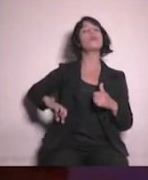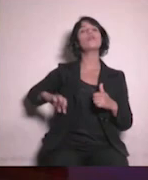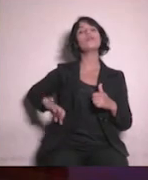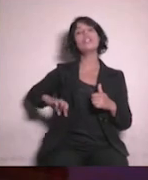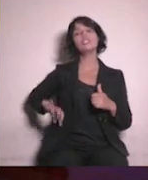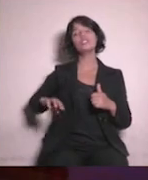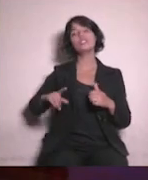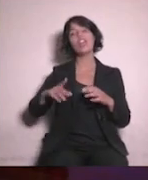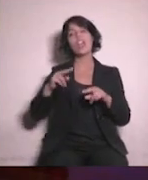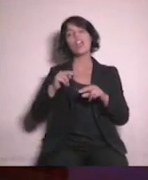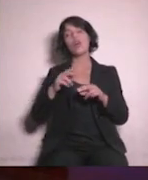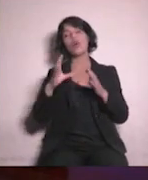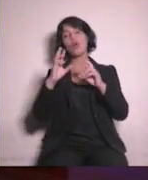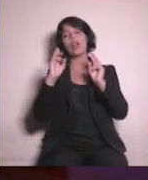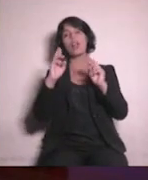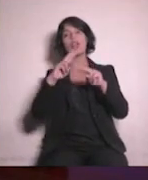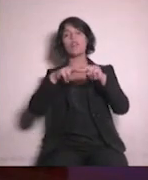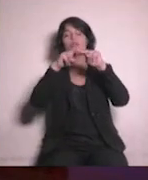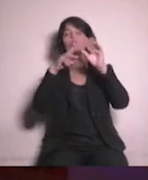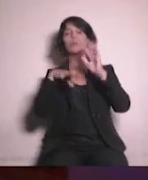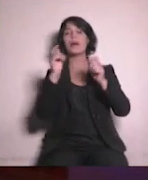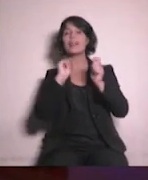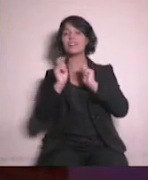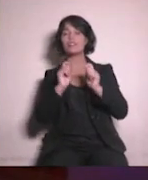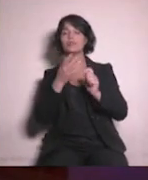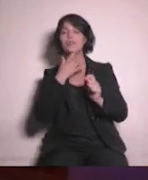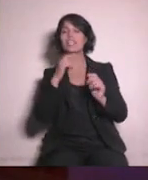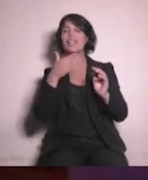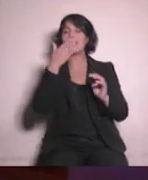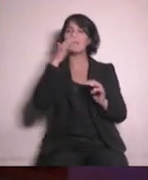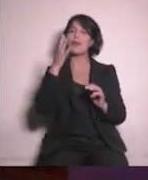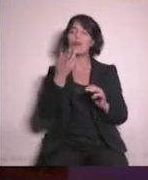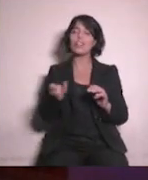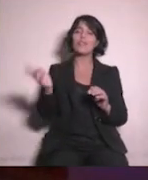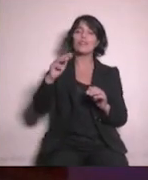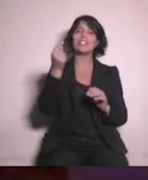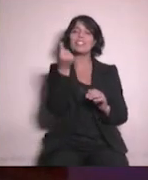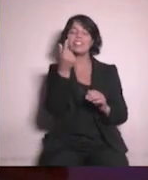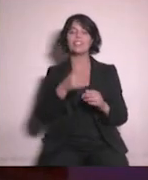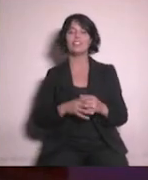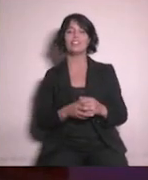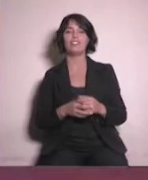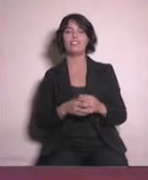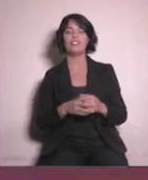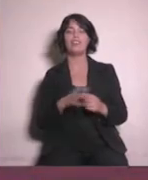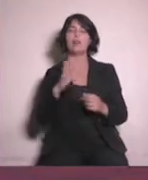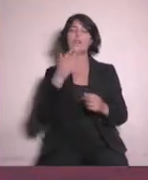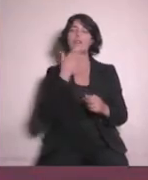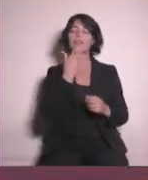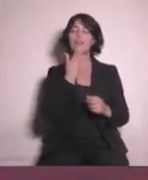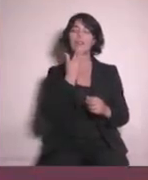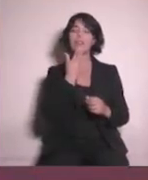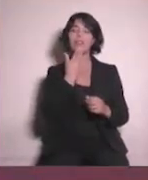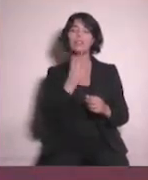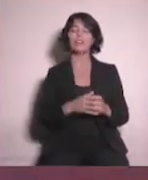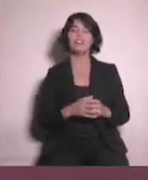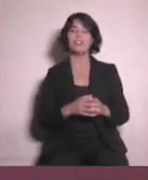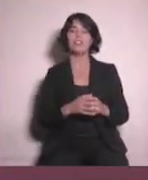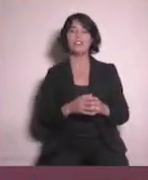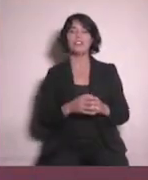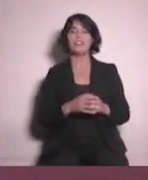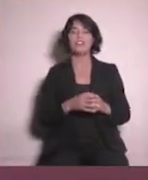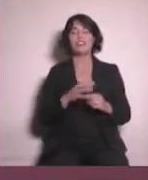riesgoso. ¿Por qué? Porque es el que va a tener mejores retornos, pero también va a tener